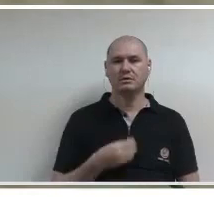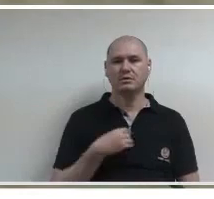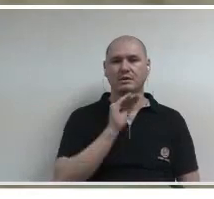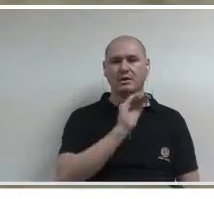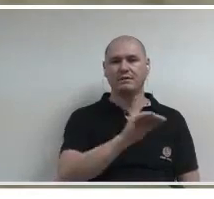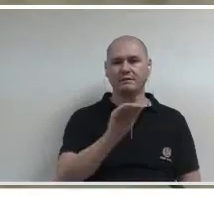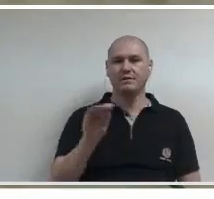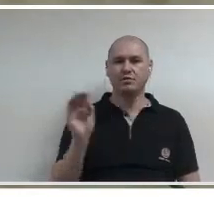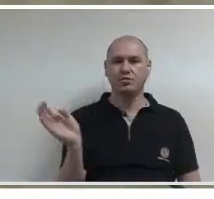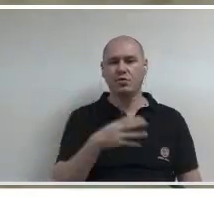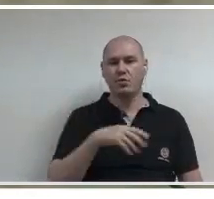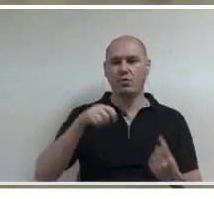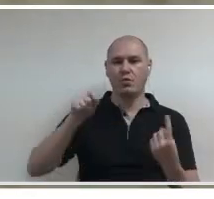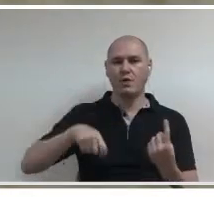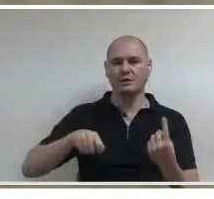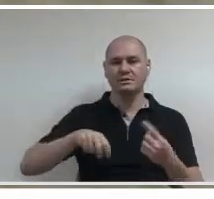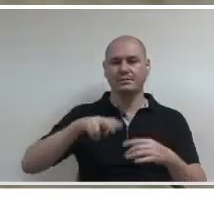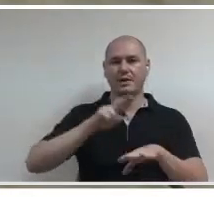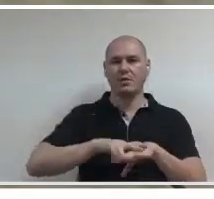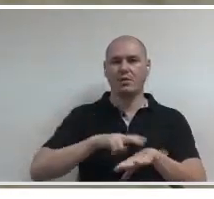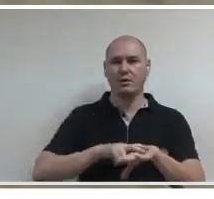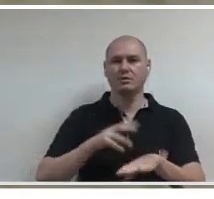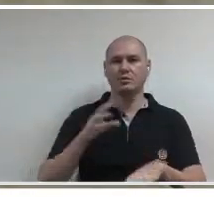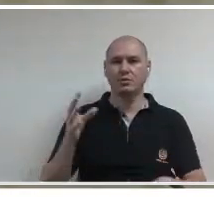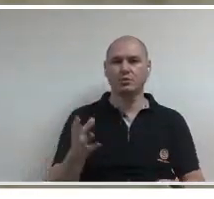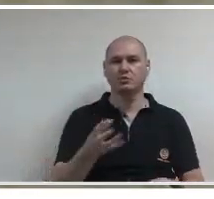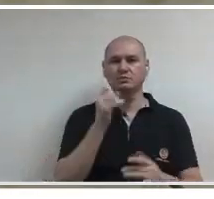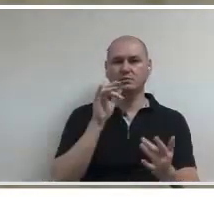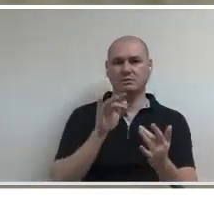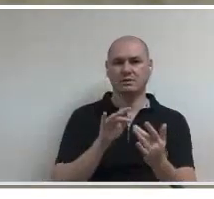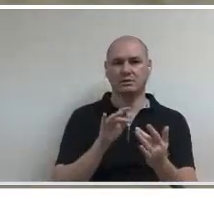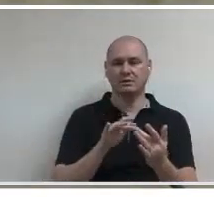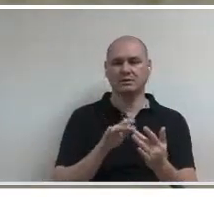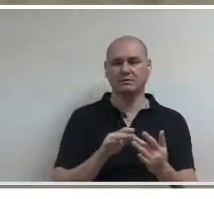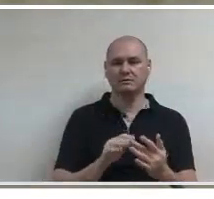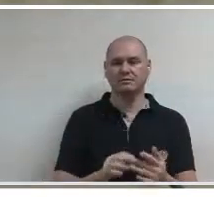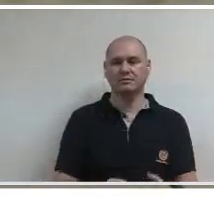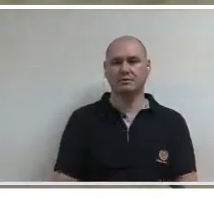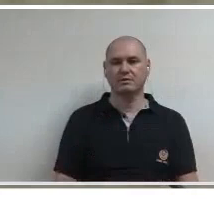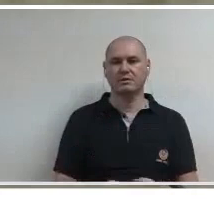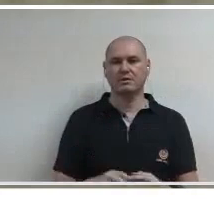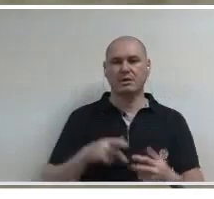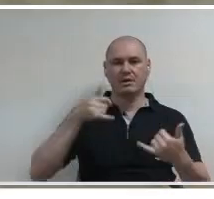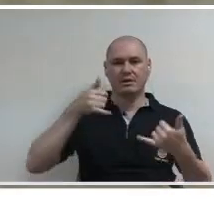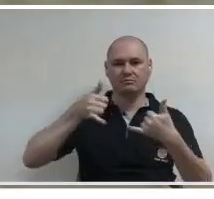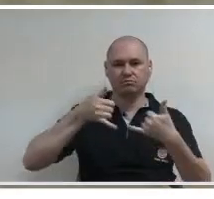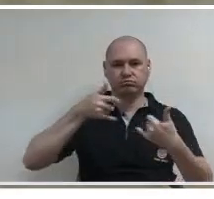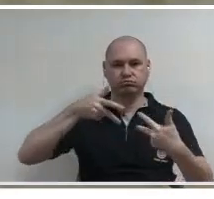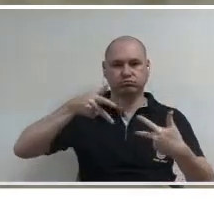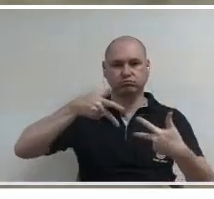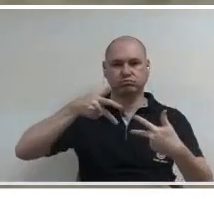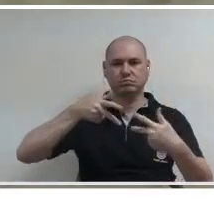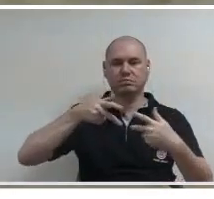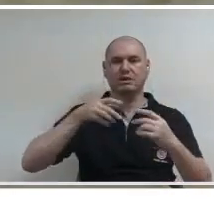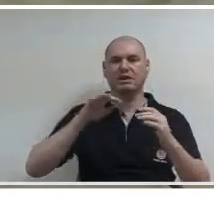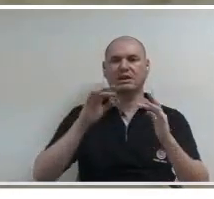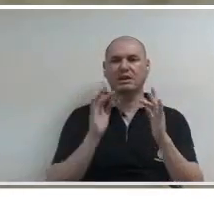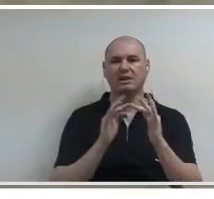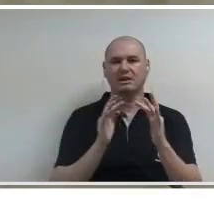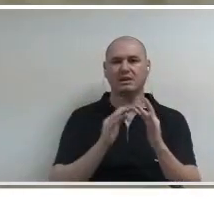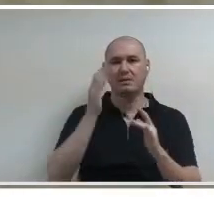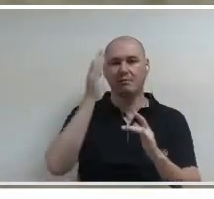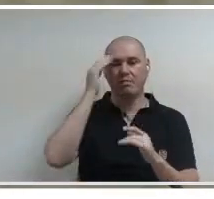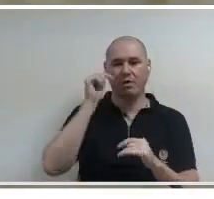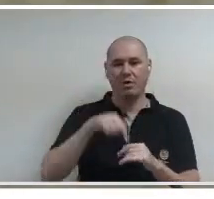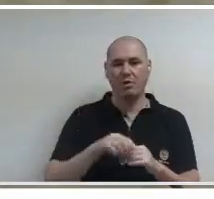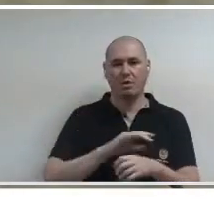demás. Entonces magistrado cuérape o ñemo marandújina y que te hoy por pe tecnología